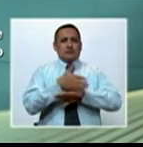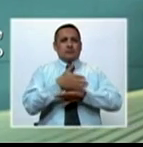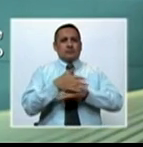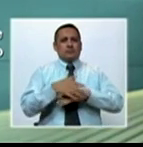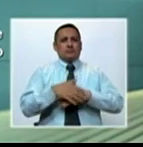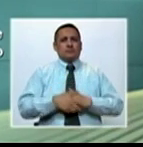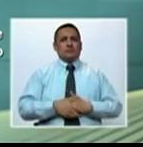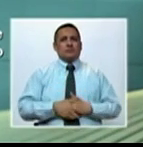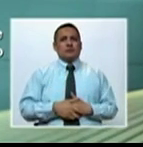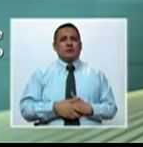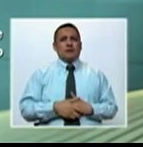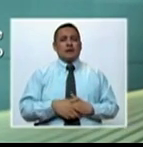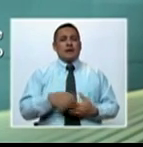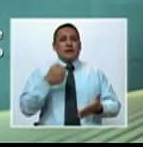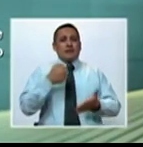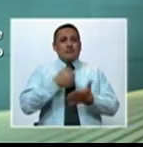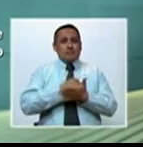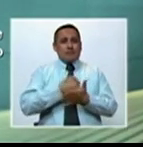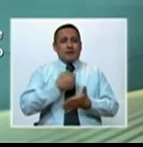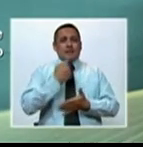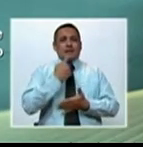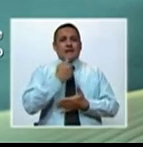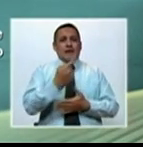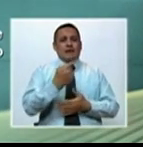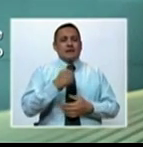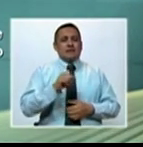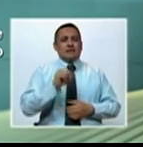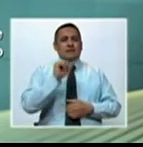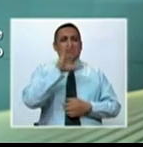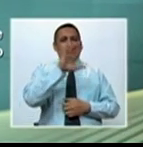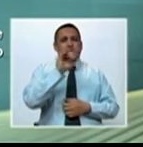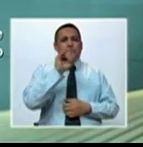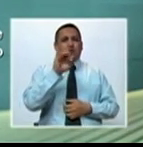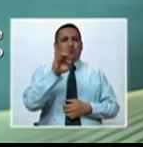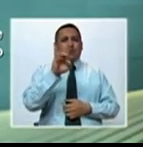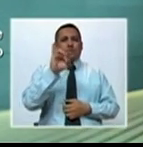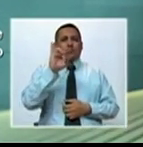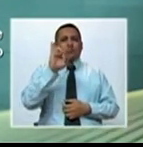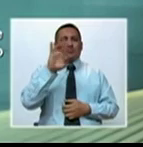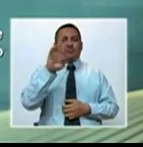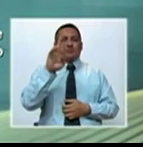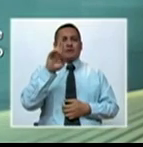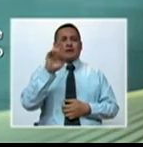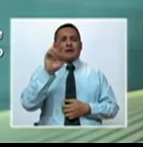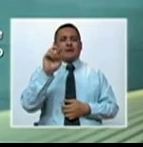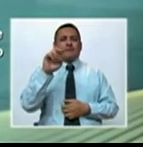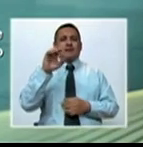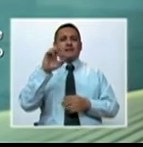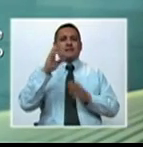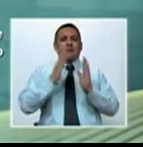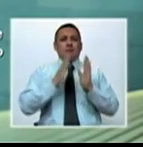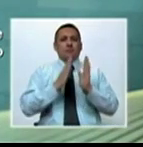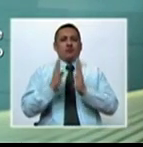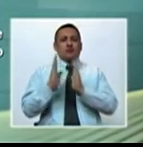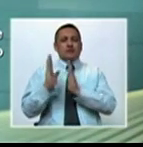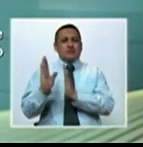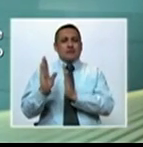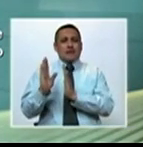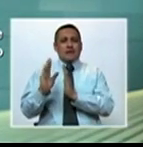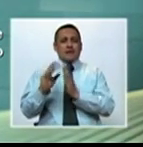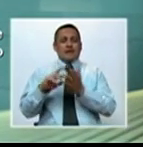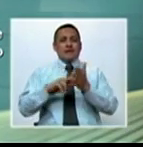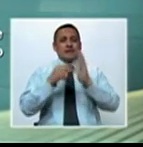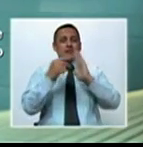acceso. El monto es de 5 unidades de referencia